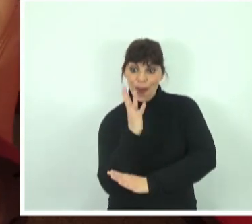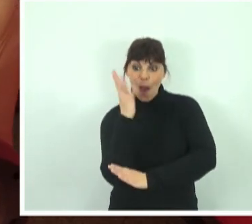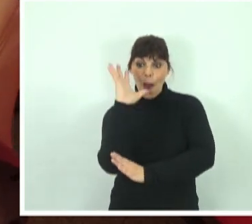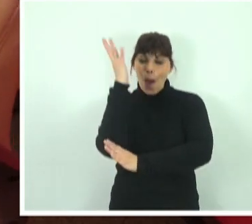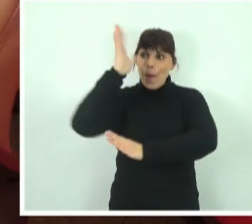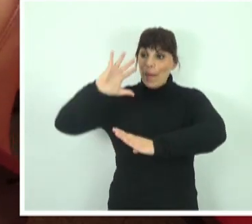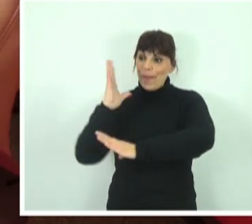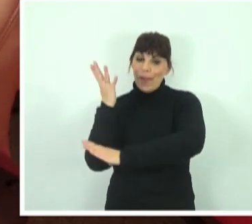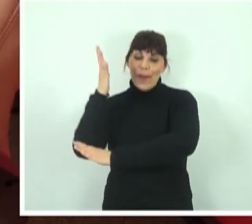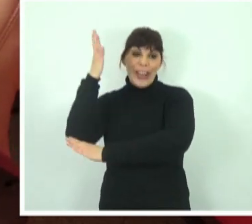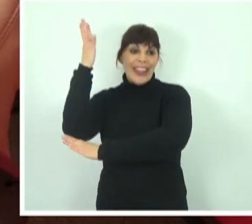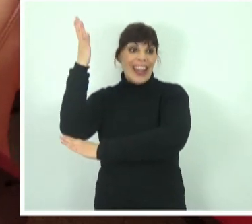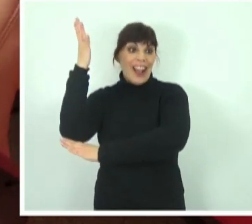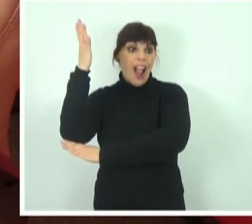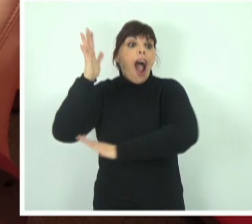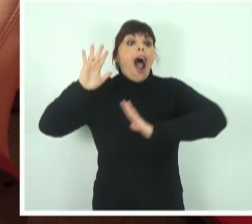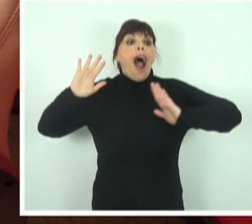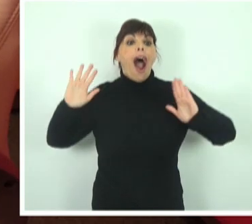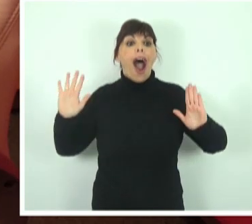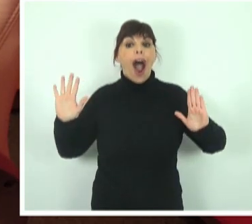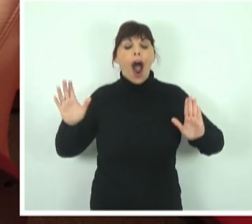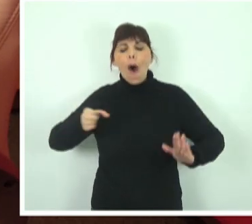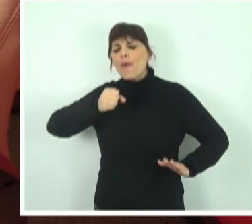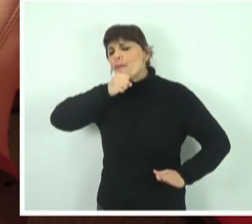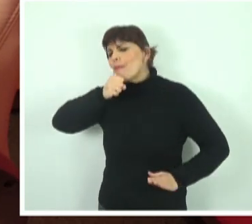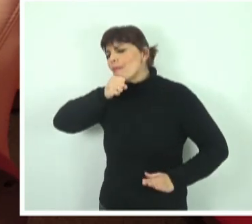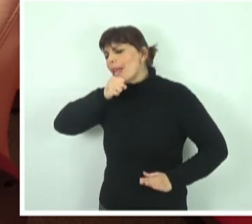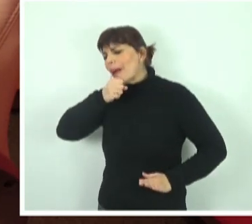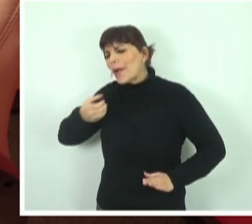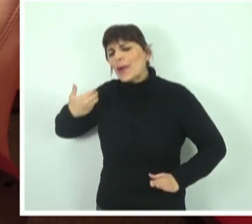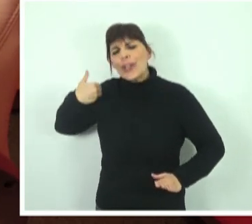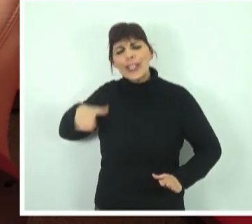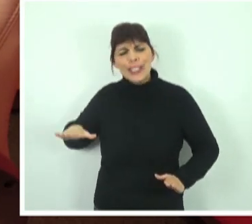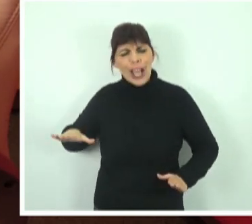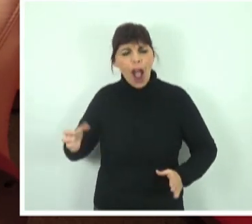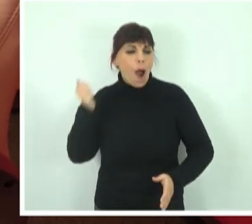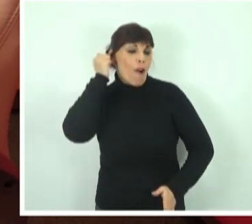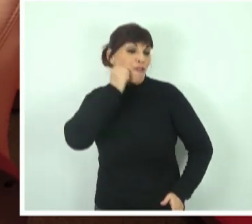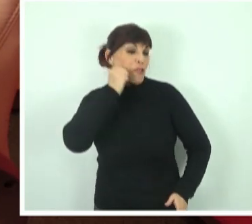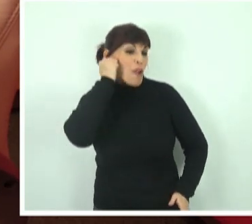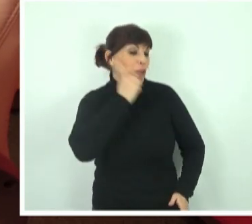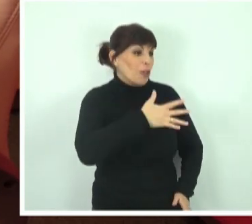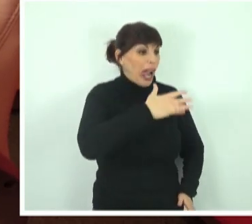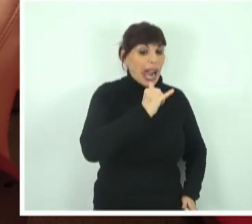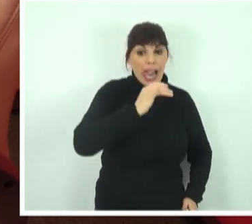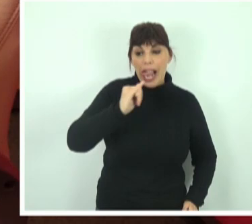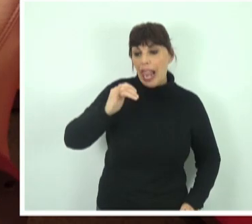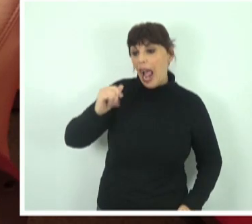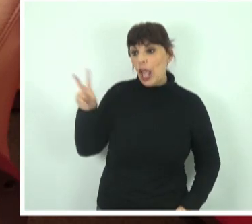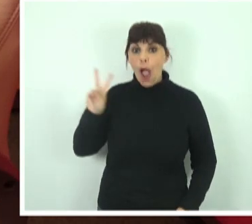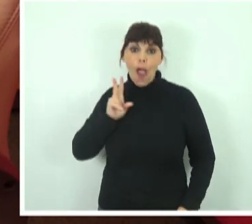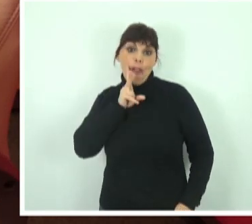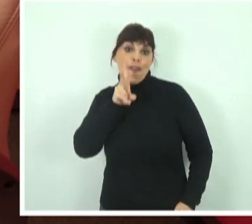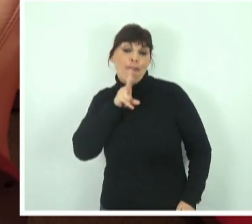Aún en la vejez darán frutos, estarán vigorosos y muy verdes. Aquí Salmo